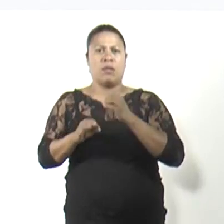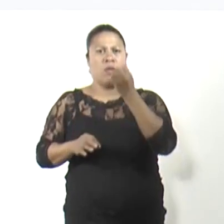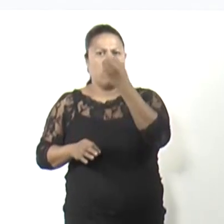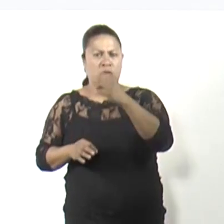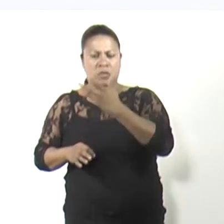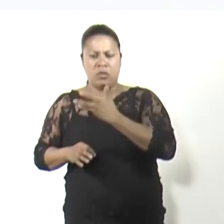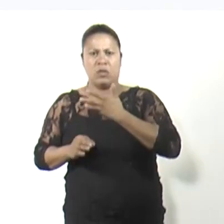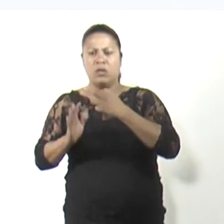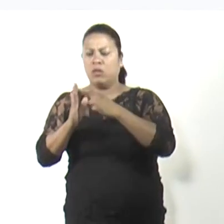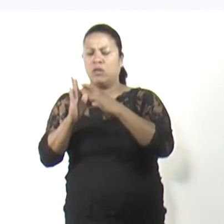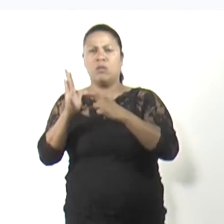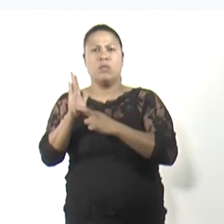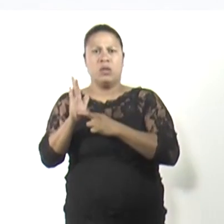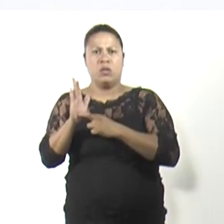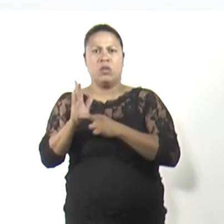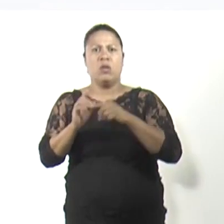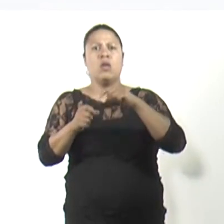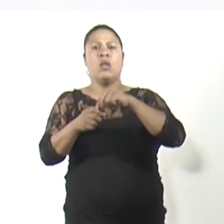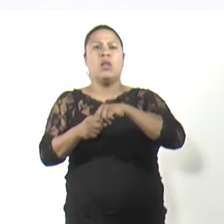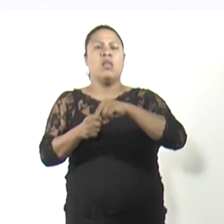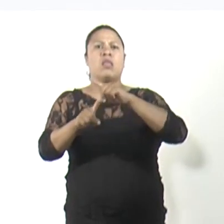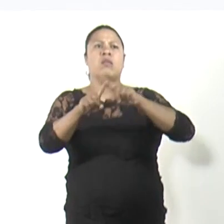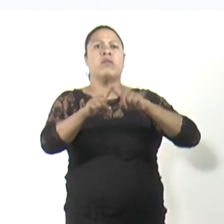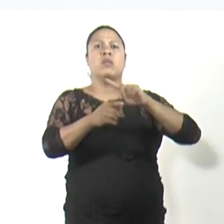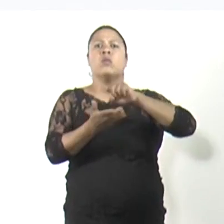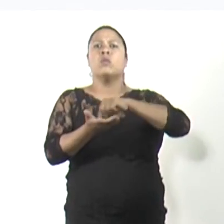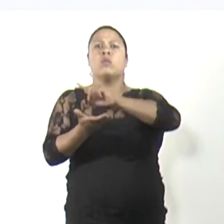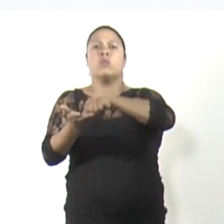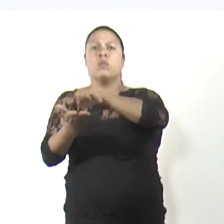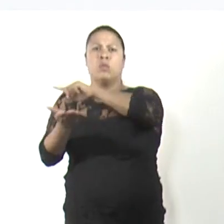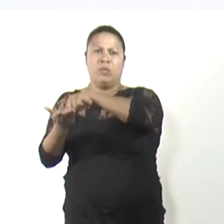reglamento en todos los espacios de convivencia social?